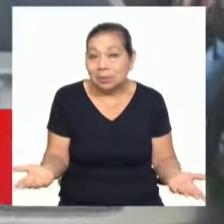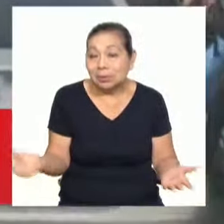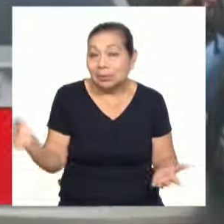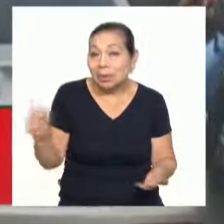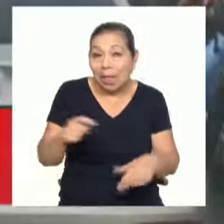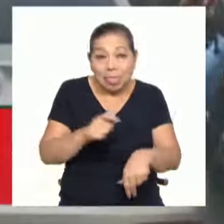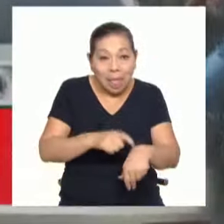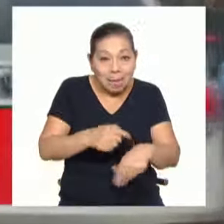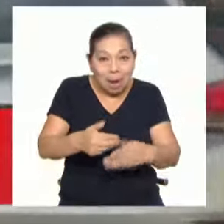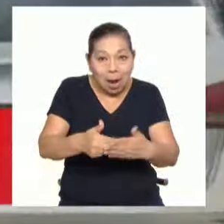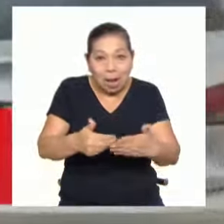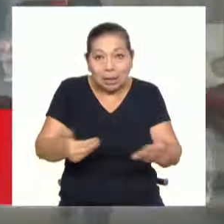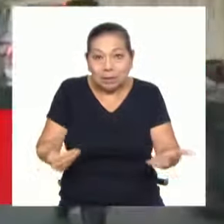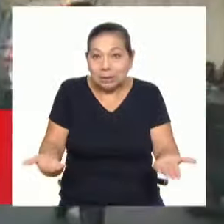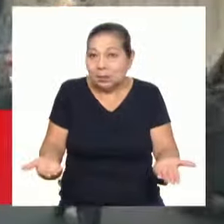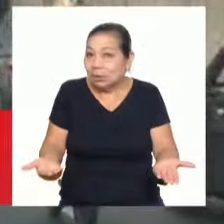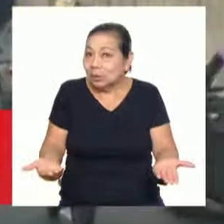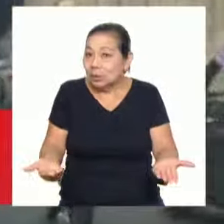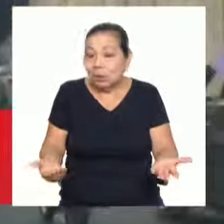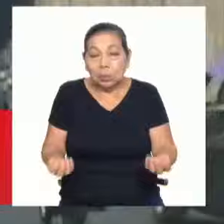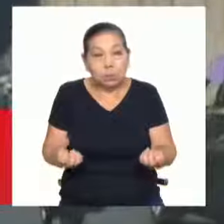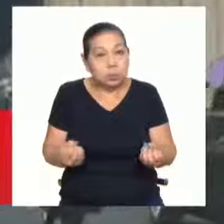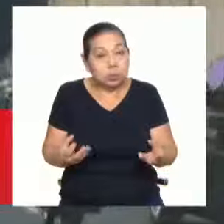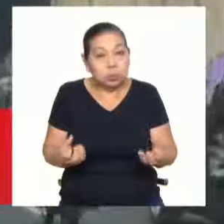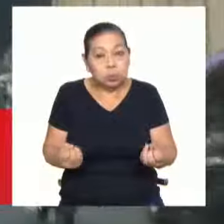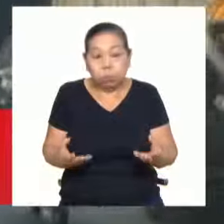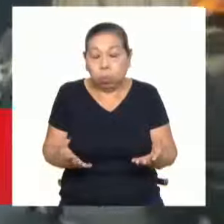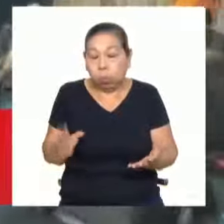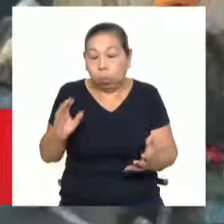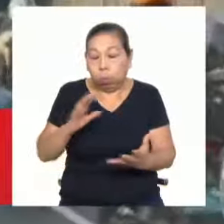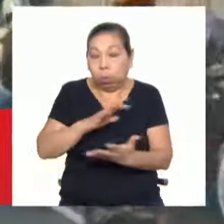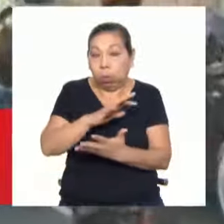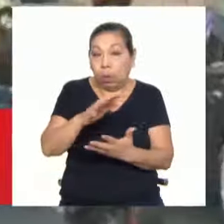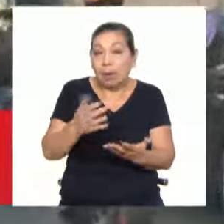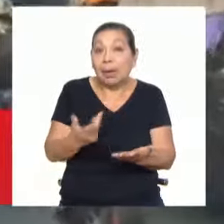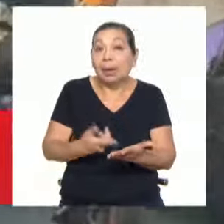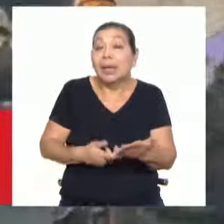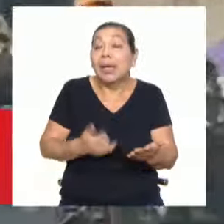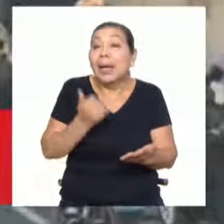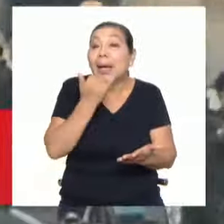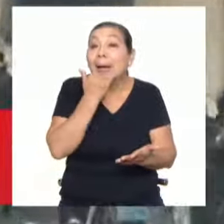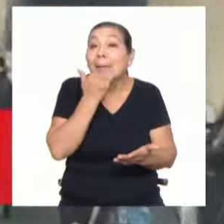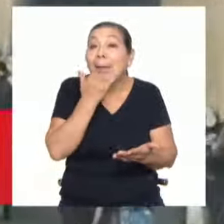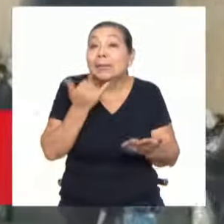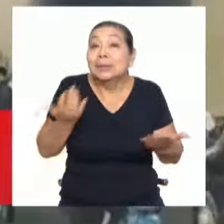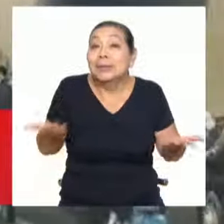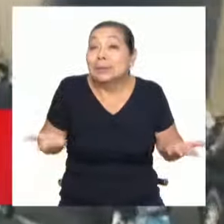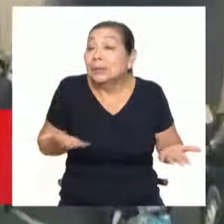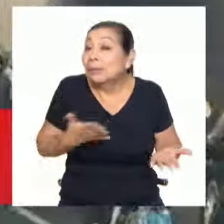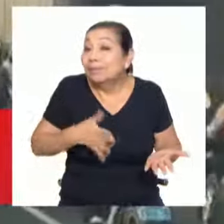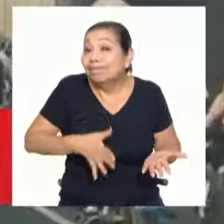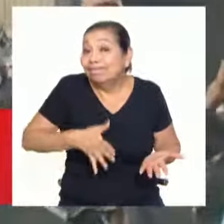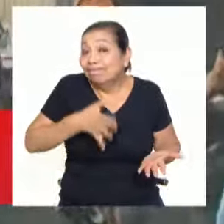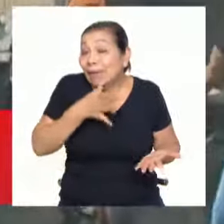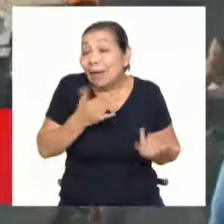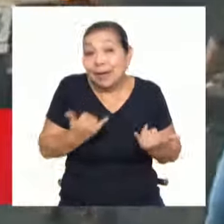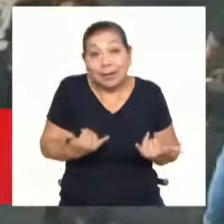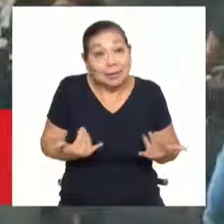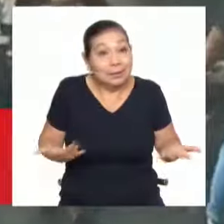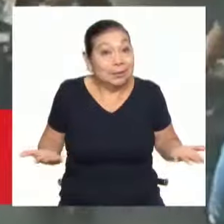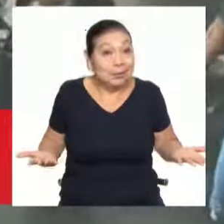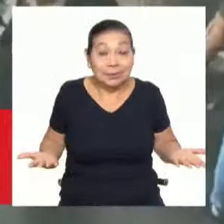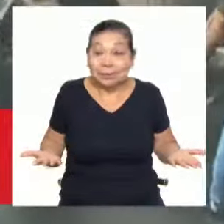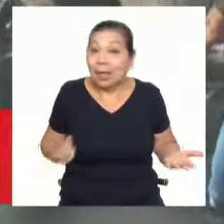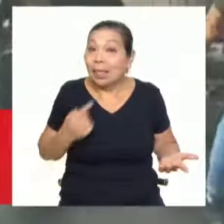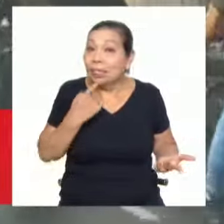llegada a tiempo. Y es decir, hay realmente un verdadero caos. ¿En qué momento se va a superar? No lo sabemos, pero desde aquí